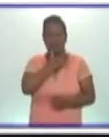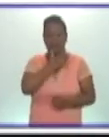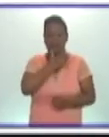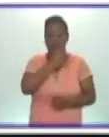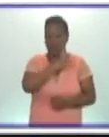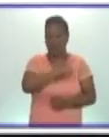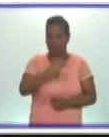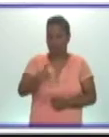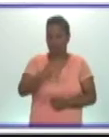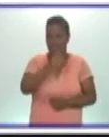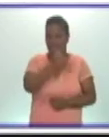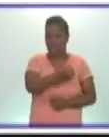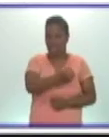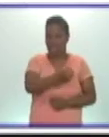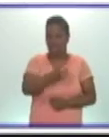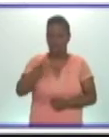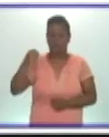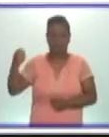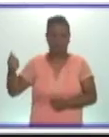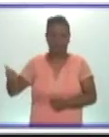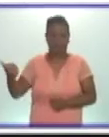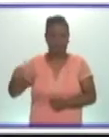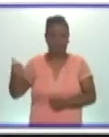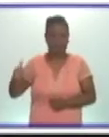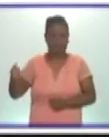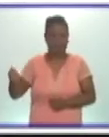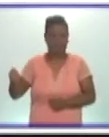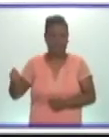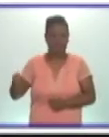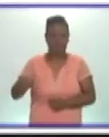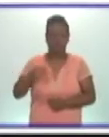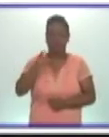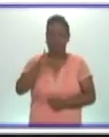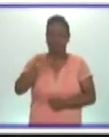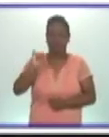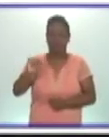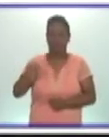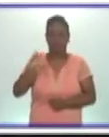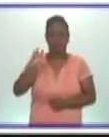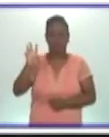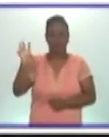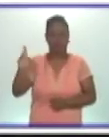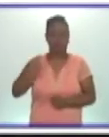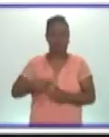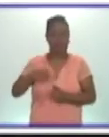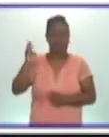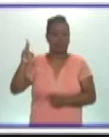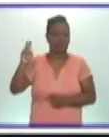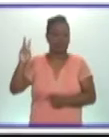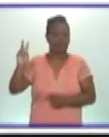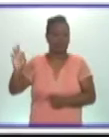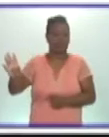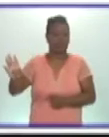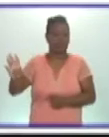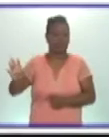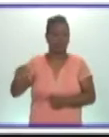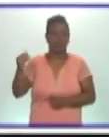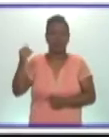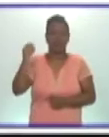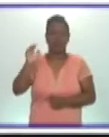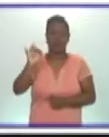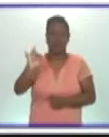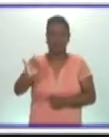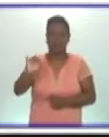con la letra A. 6a más 10a son 16a, 4b más 3b son 7b y